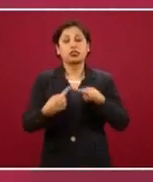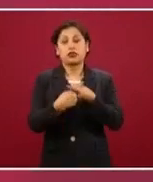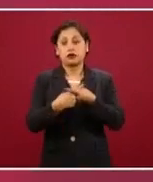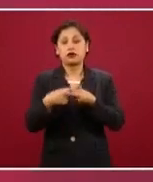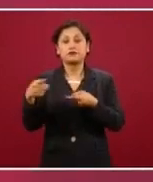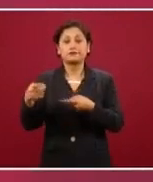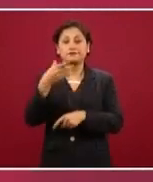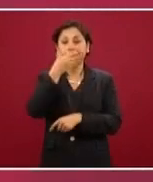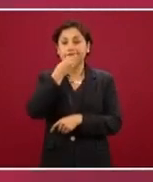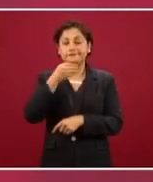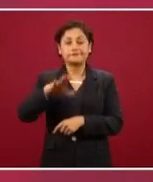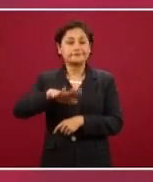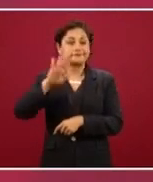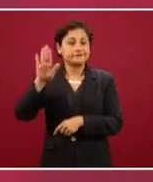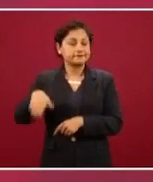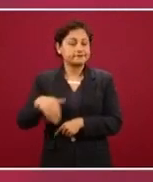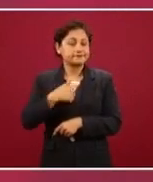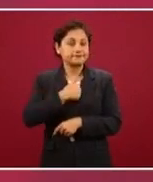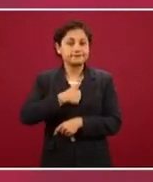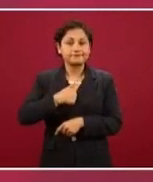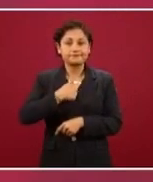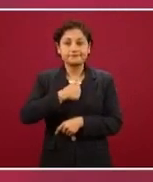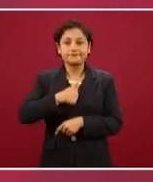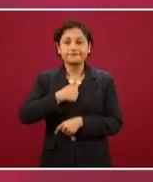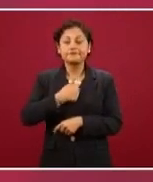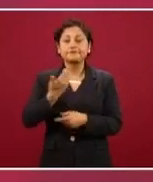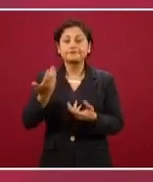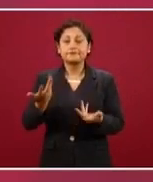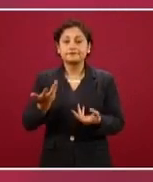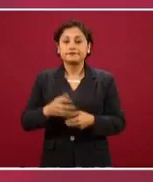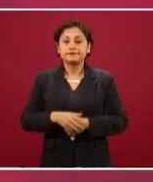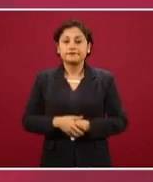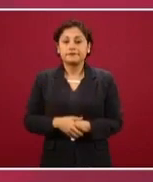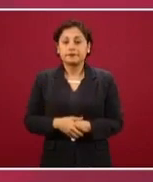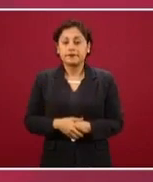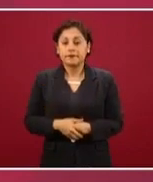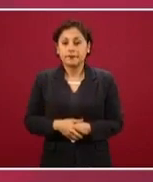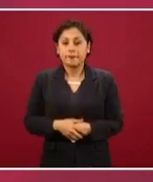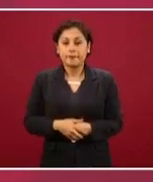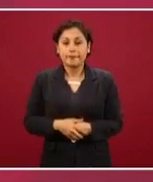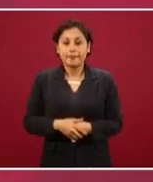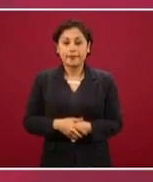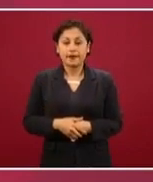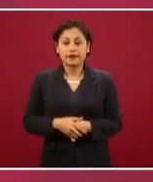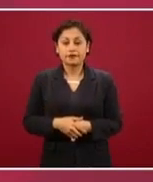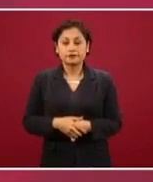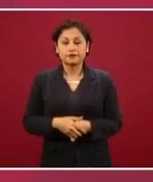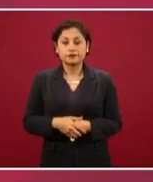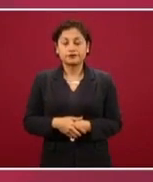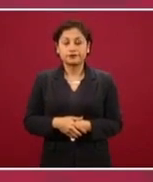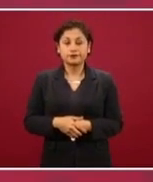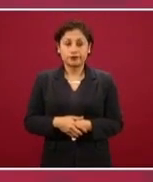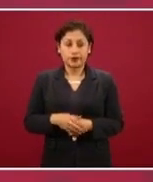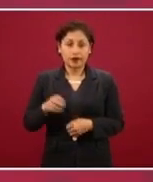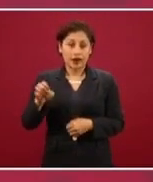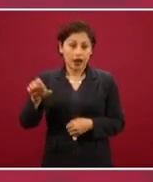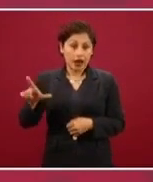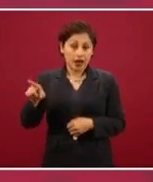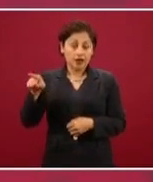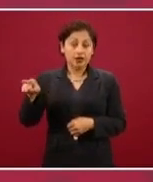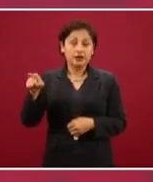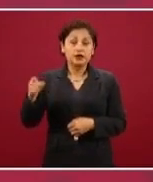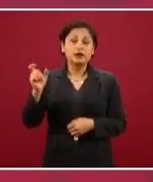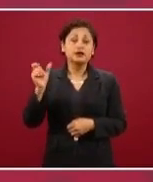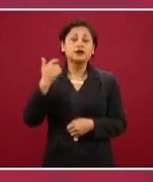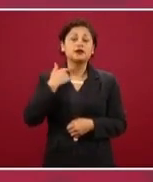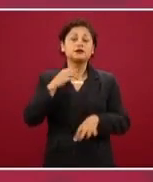la muerte a un trabajador de Pemex,